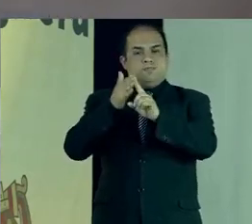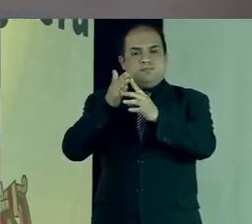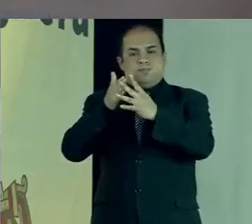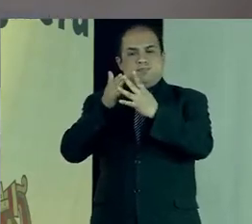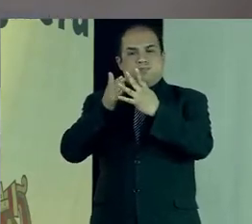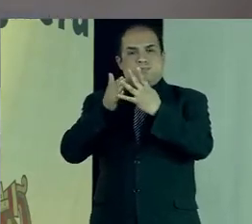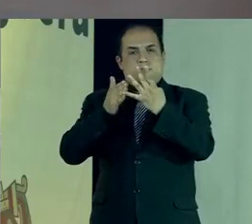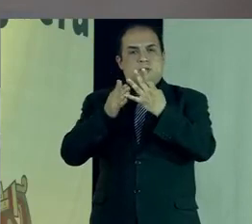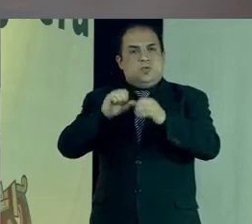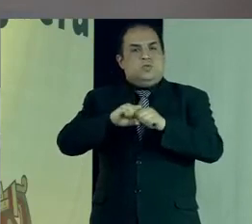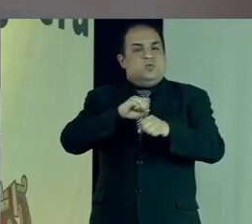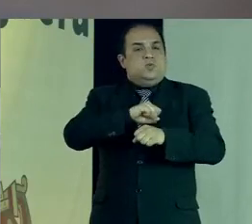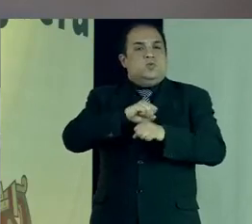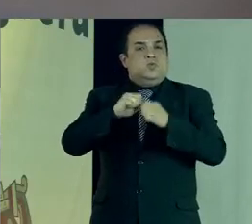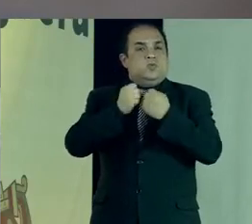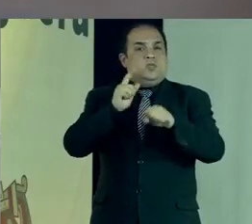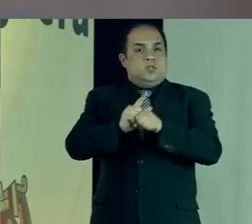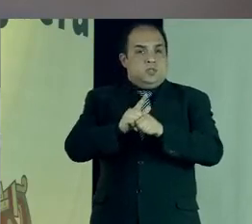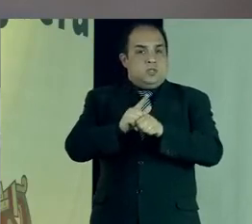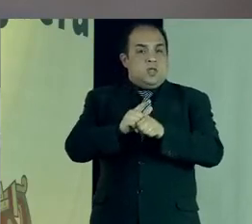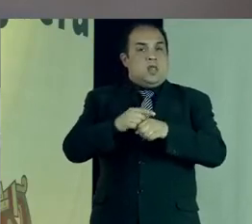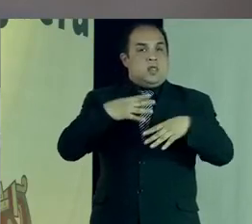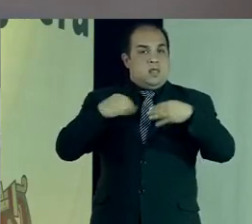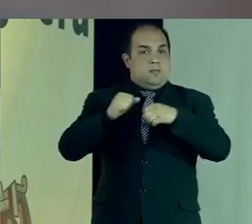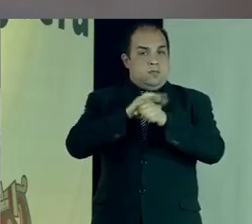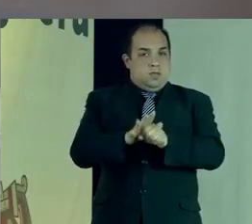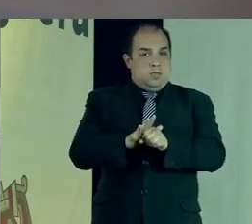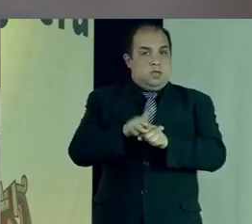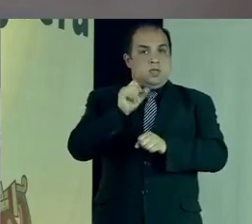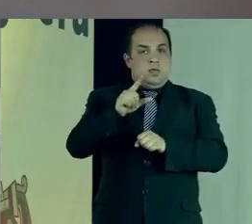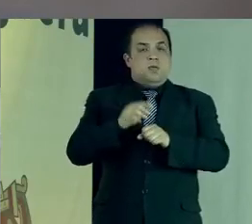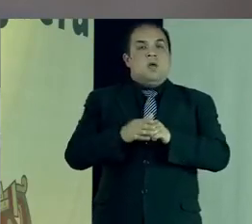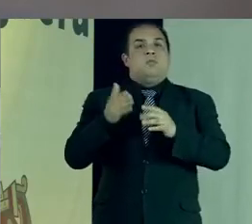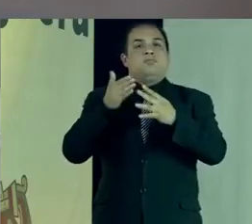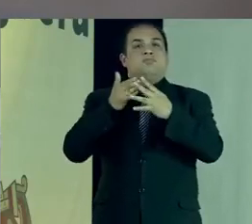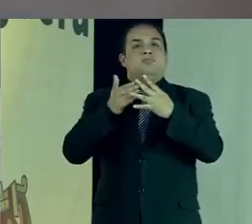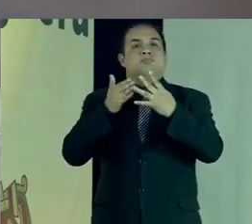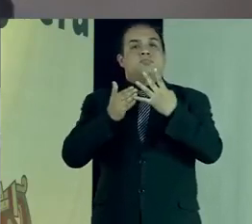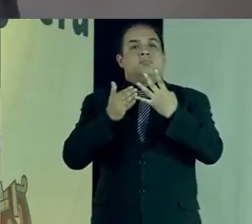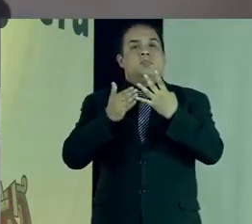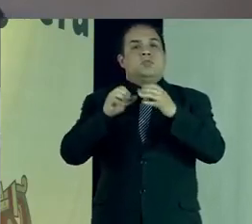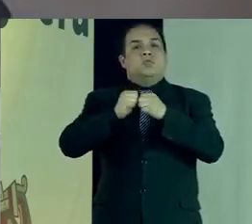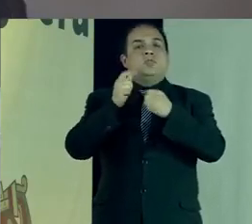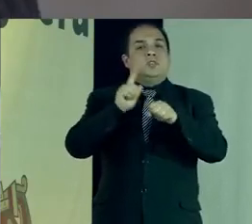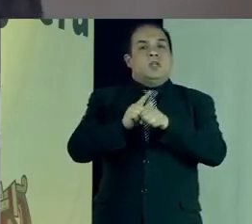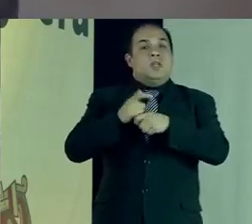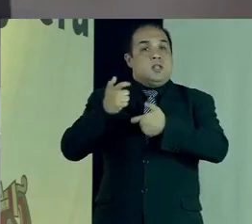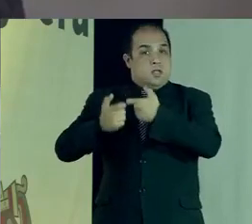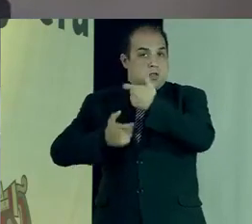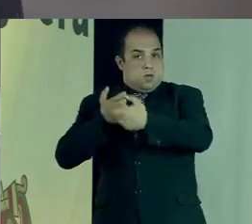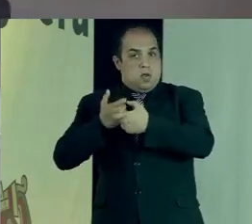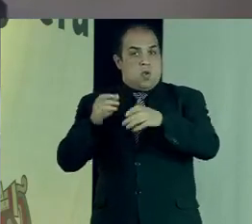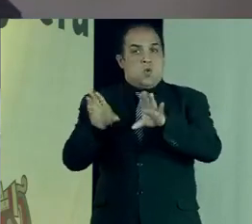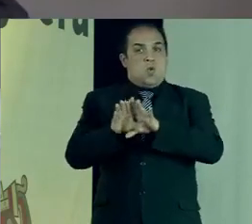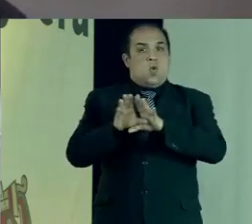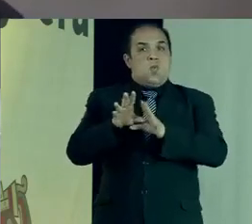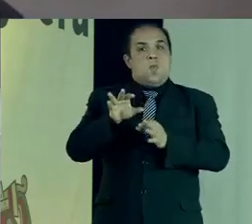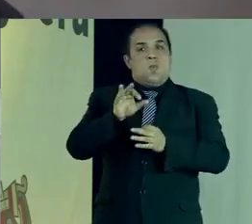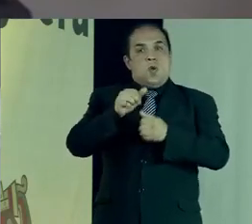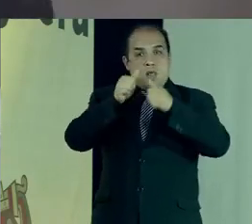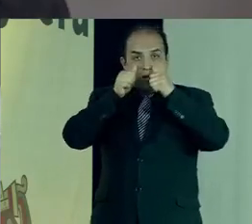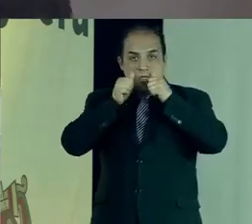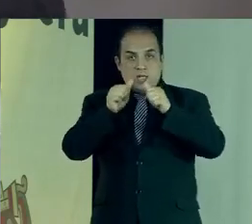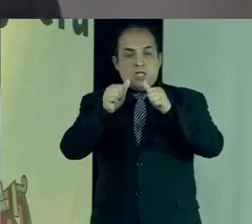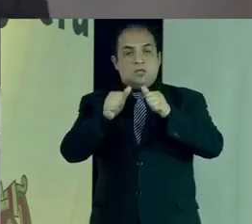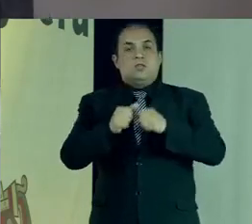esta pandemia y los determinantes sociales y socioeconómicos de cómo hemos enfrentó la